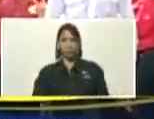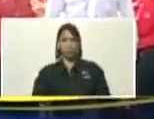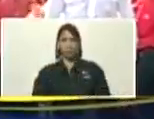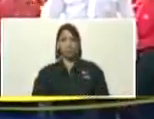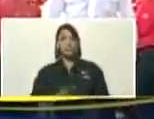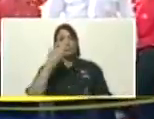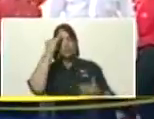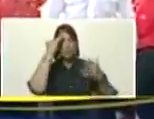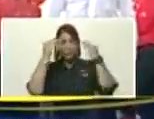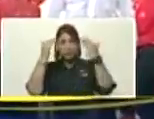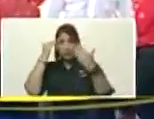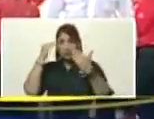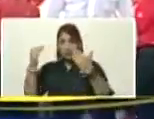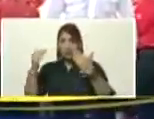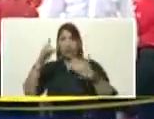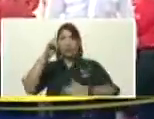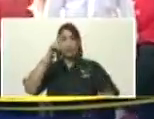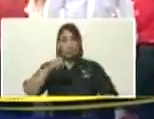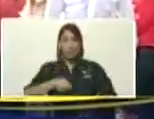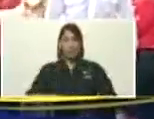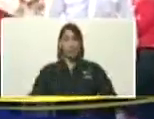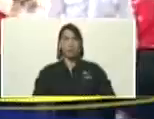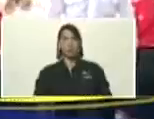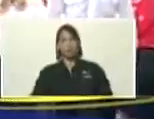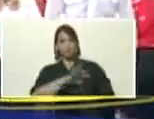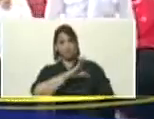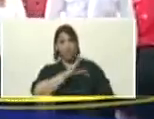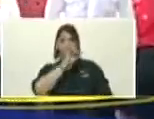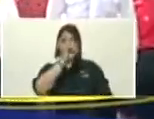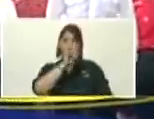Vamos a darle un saludo a su Persilita.